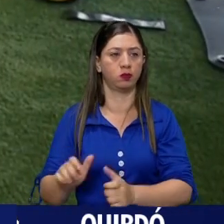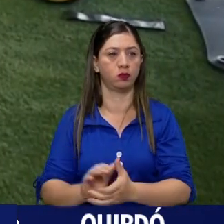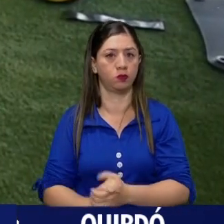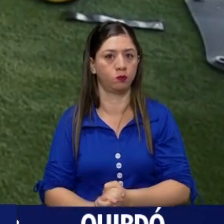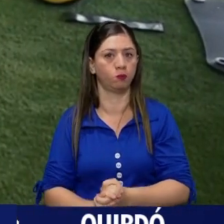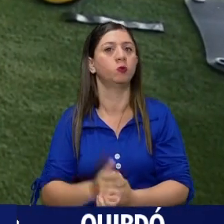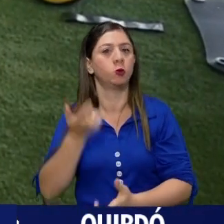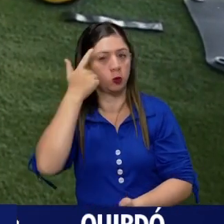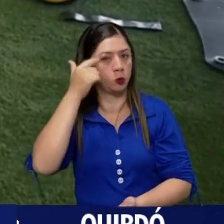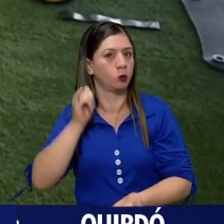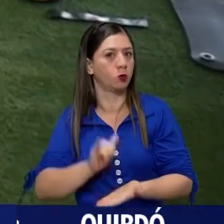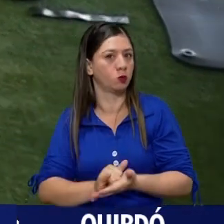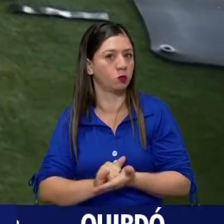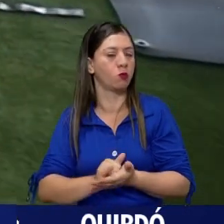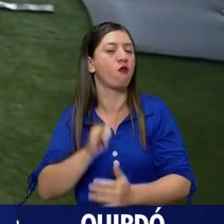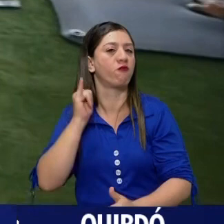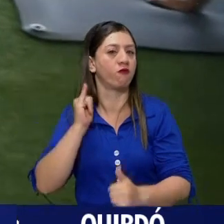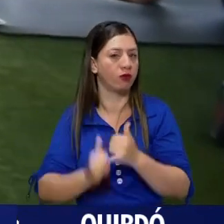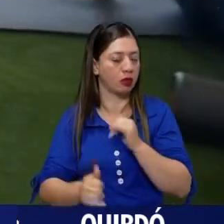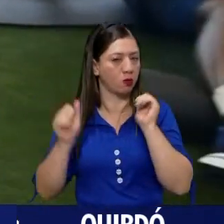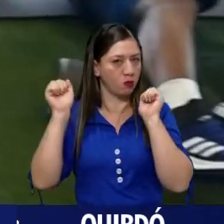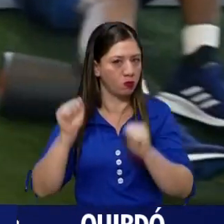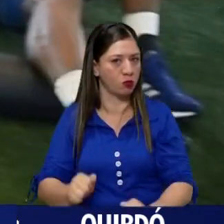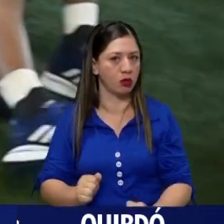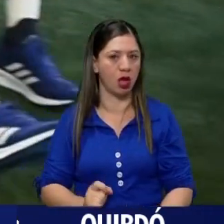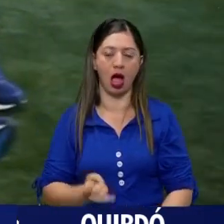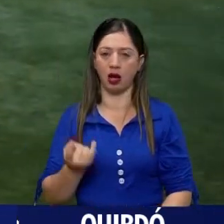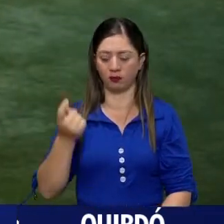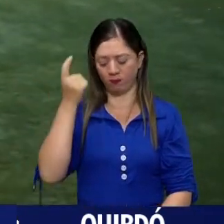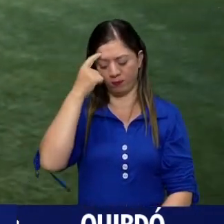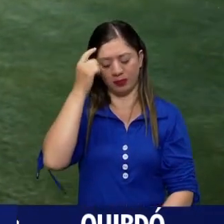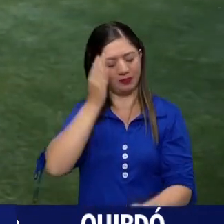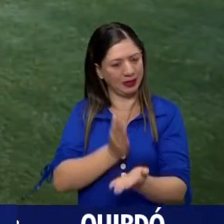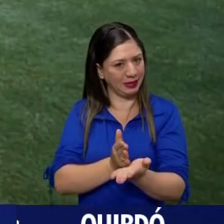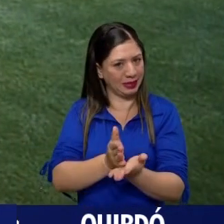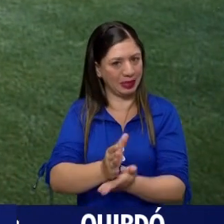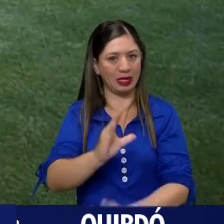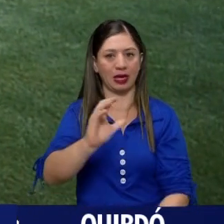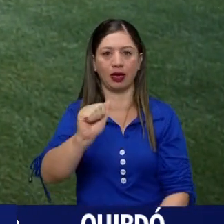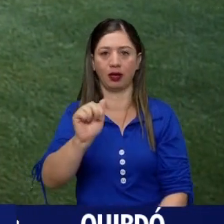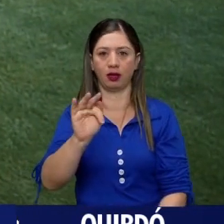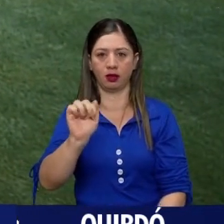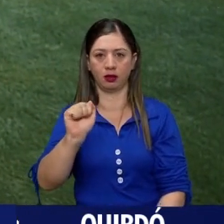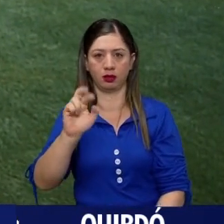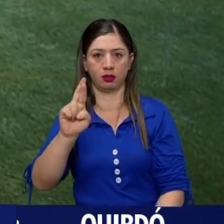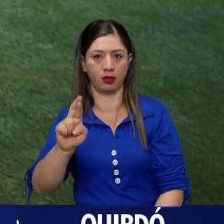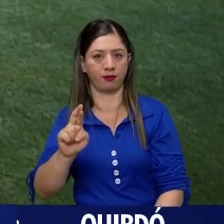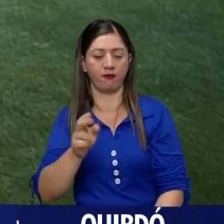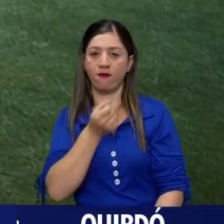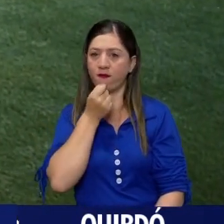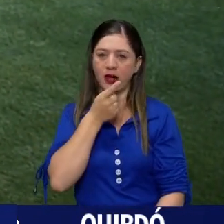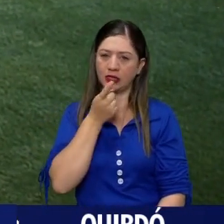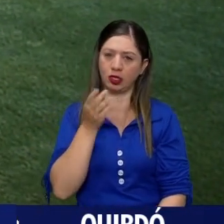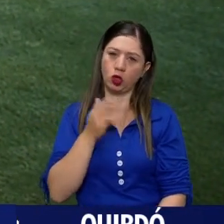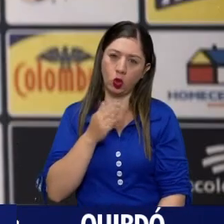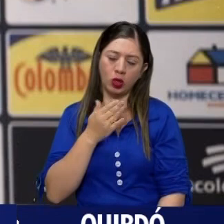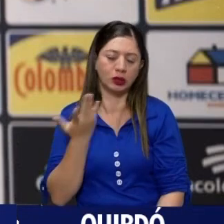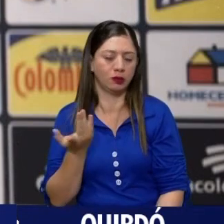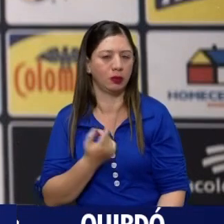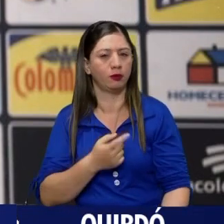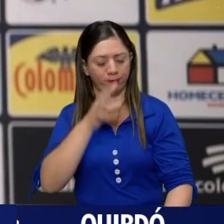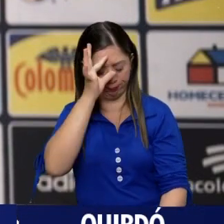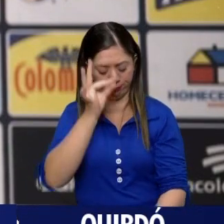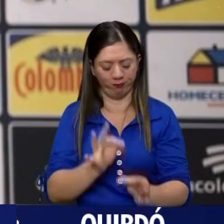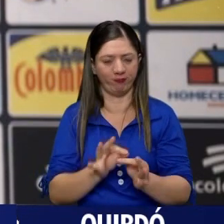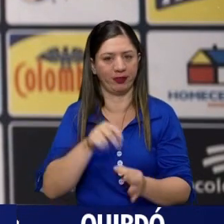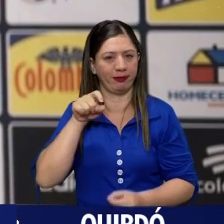nos vamos a jugar una final para poder así seguir pensando en Qatar. Sabemos que no va a ser fácil, tenemos que tener mucha